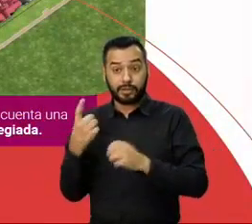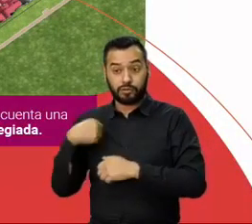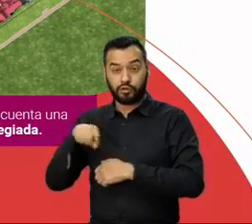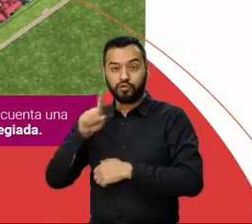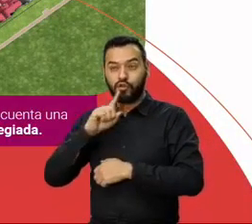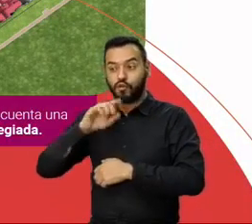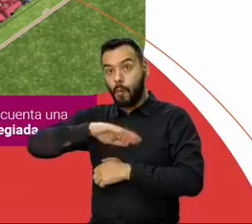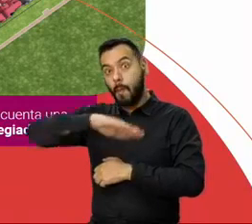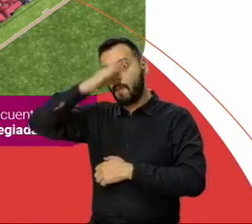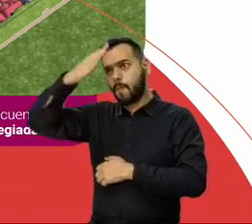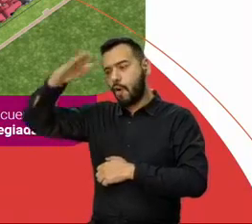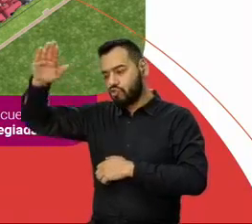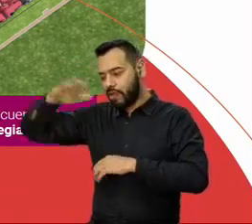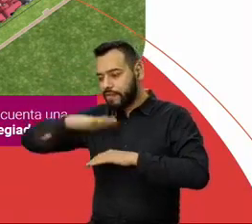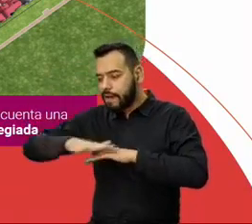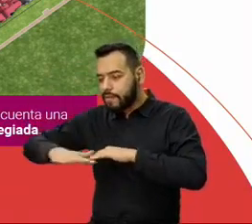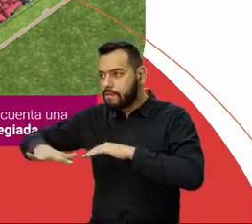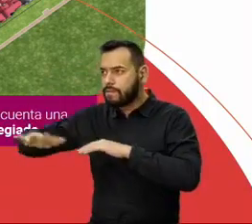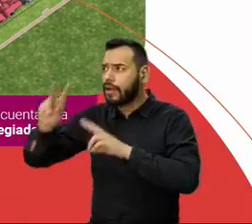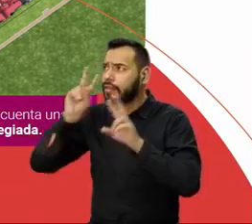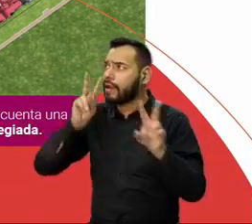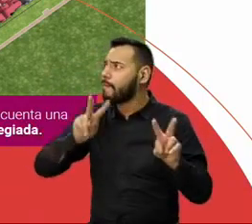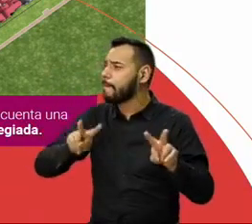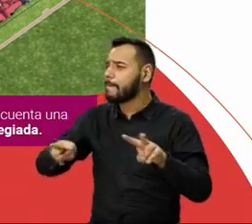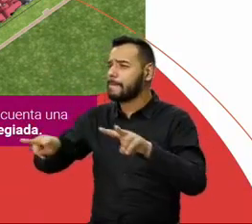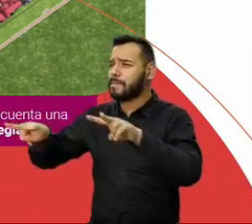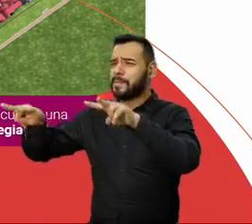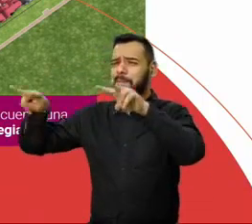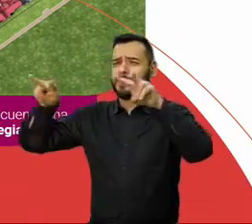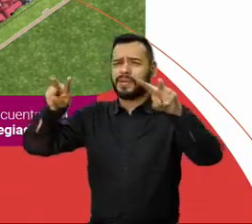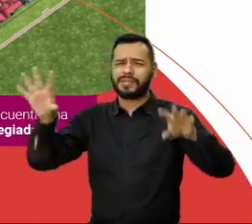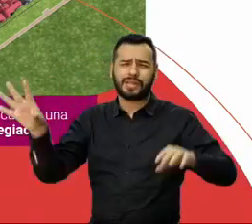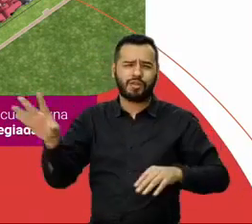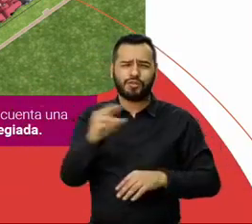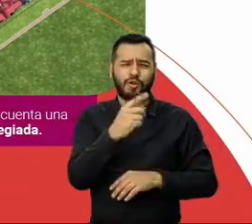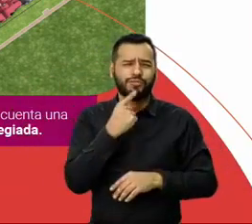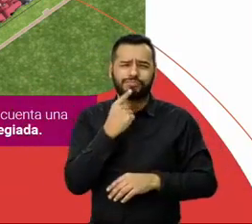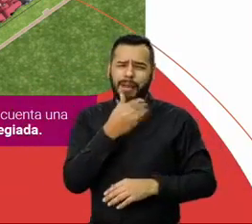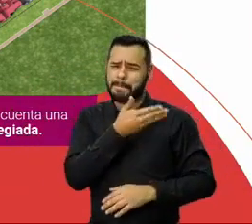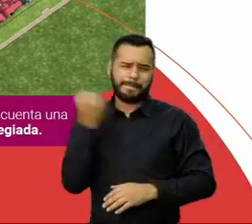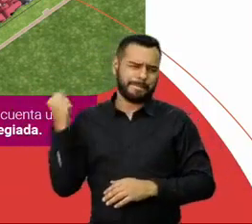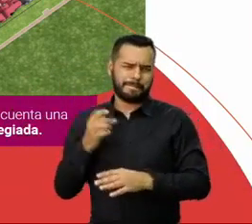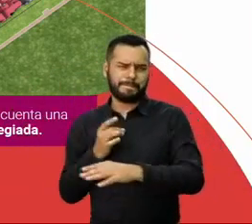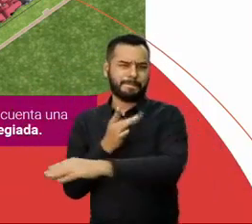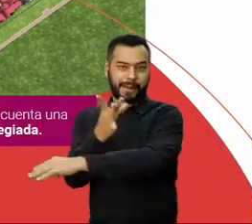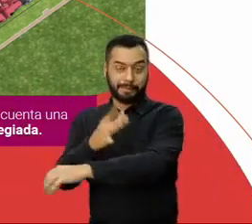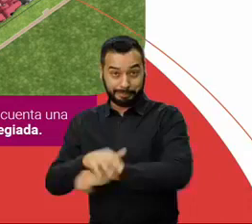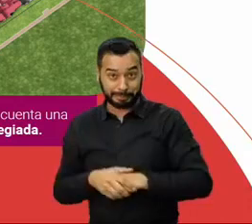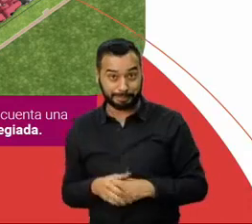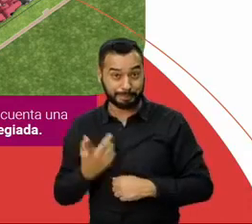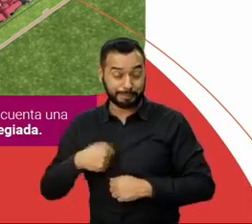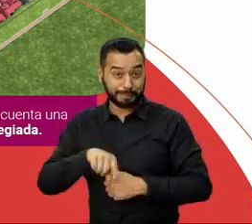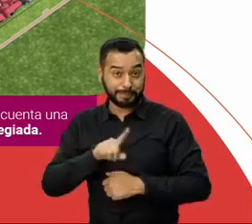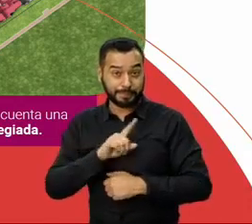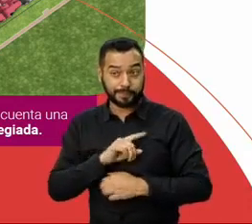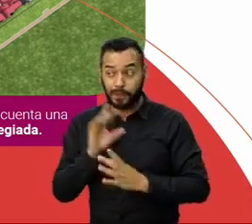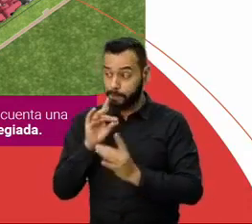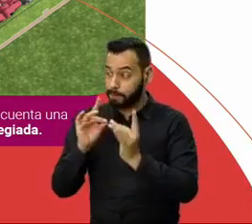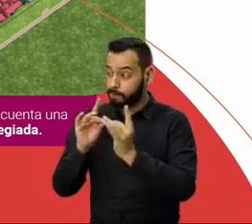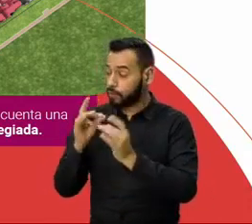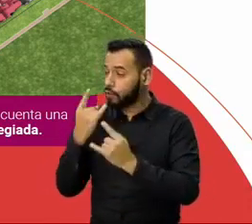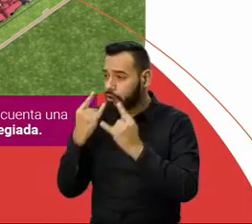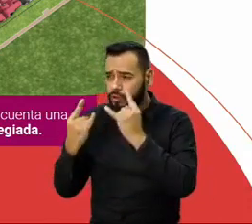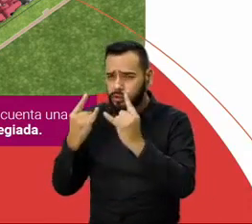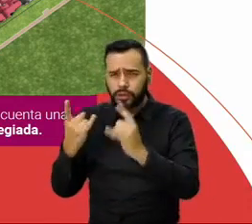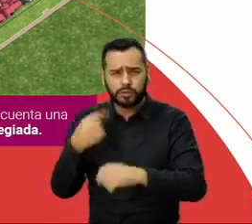en la falda de una montaña imponente tenemos la mejor vista de todos y partirá perfecto y bueno algo que nos interesa